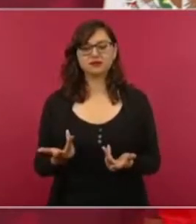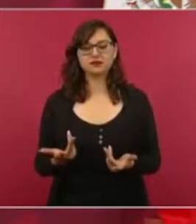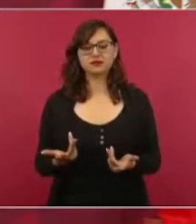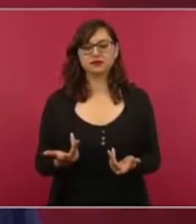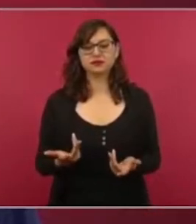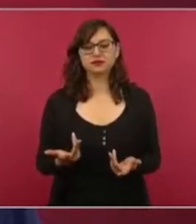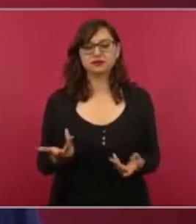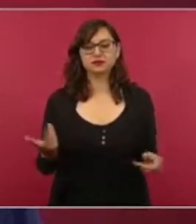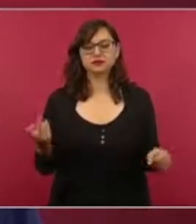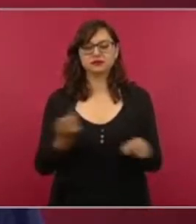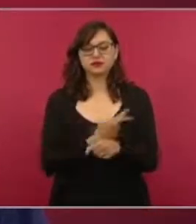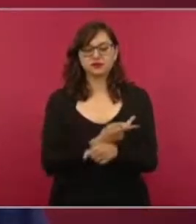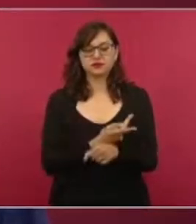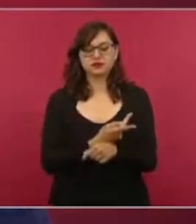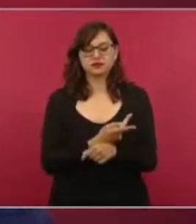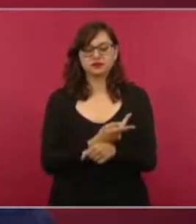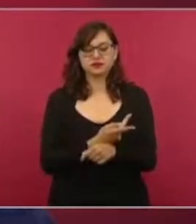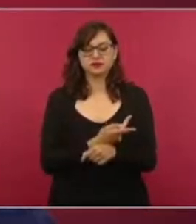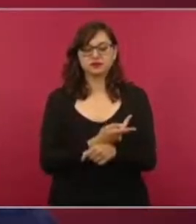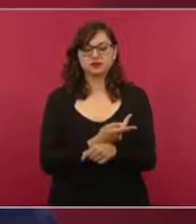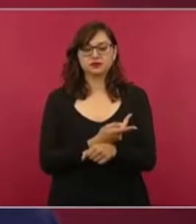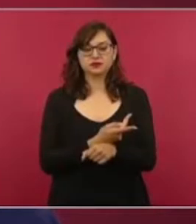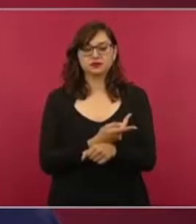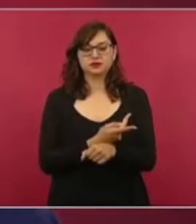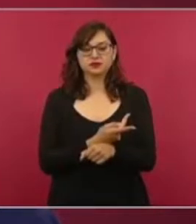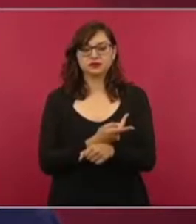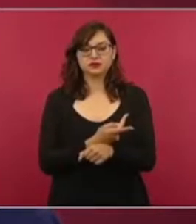una solicitud de amparo